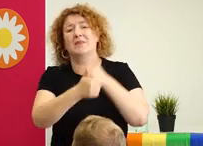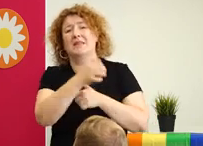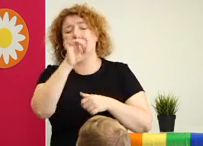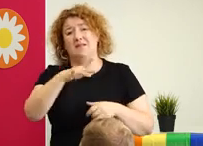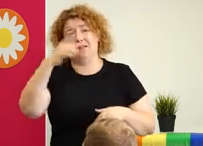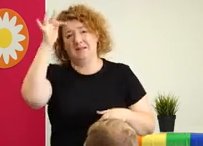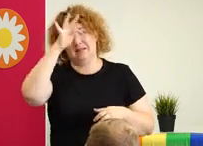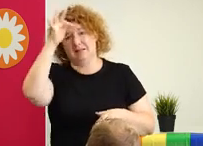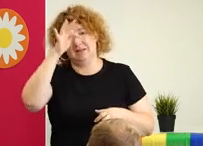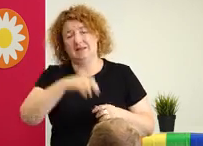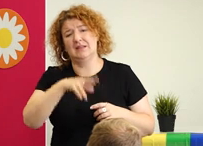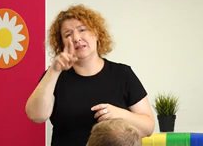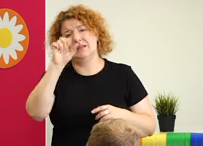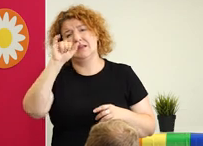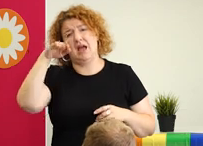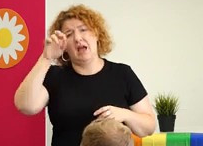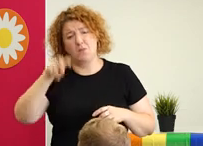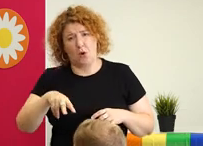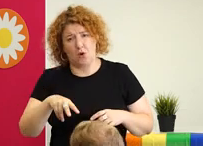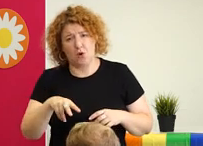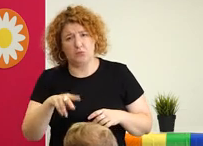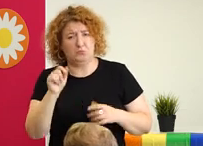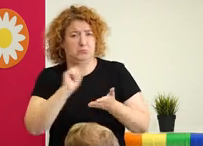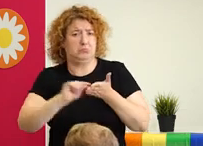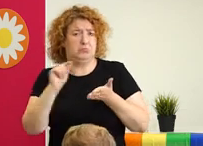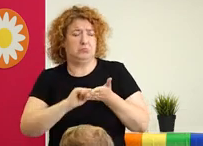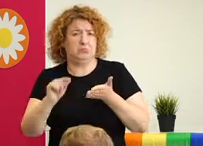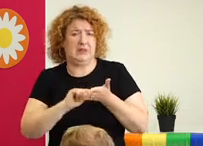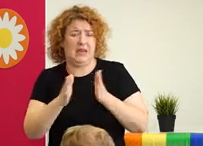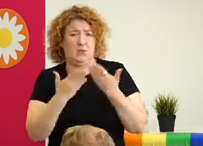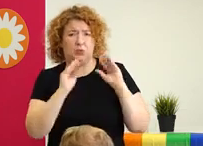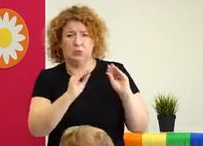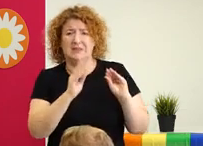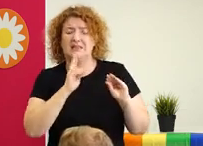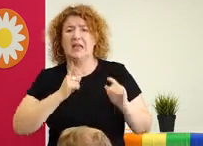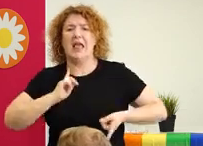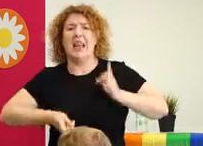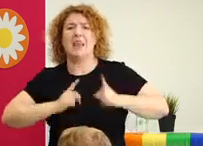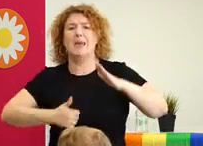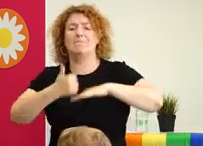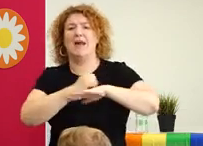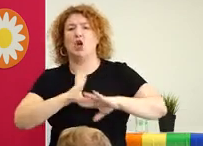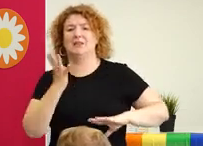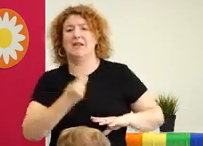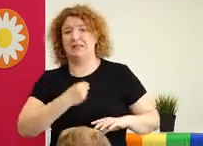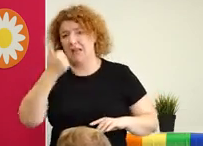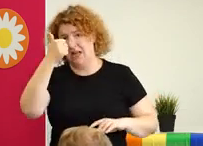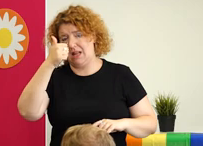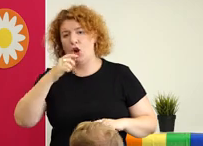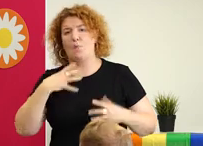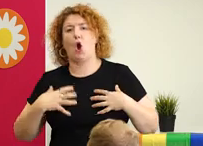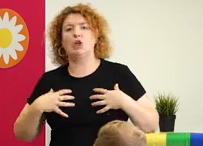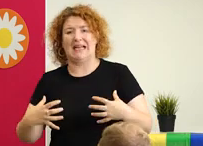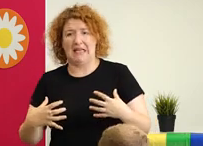Y dice, lo mejor que puede pasar con las personas trans es eliminarla de la existencia. Es un grito